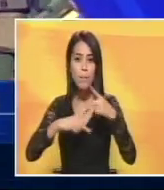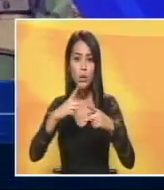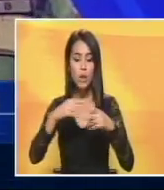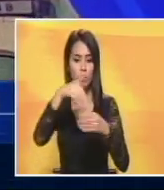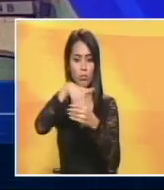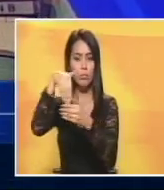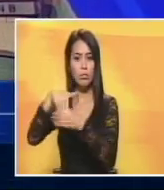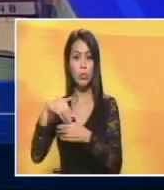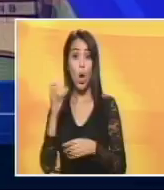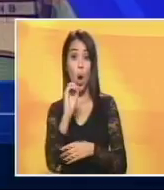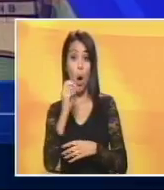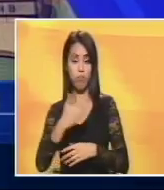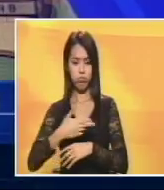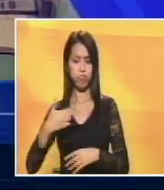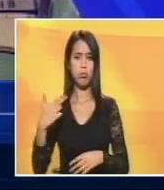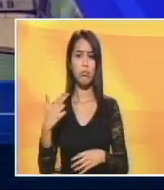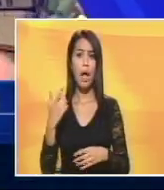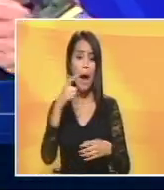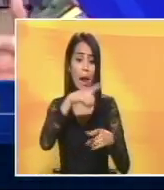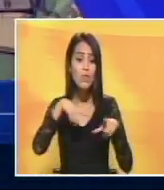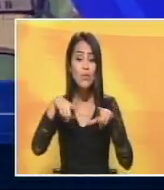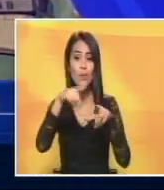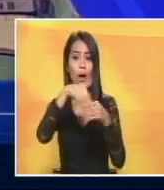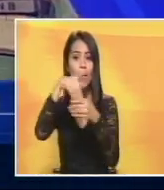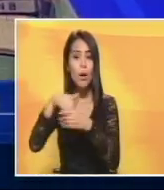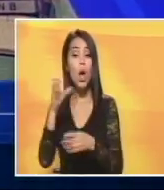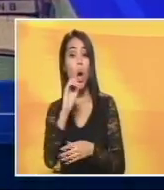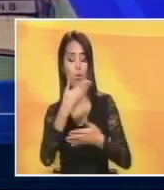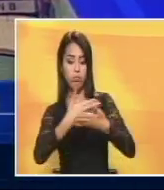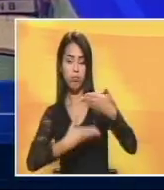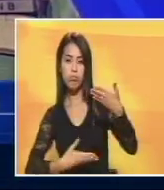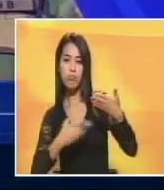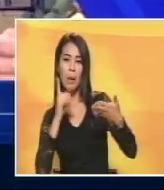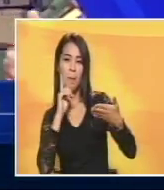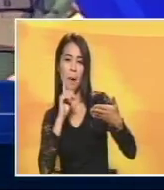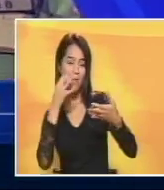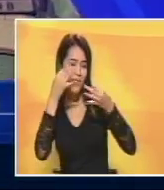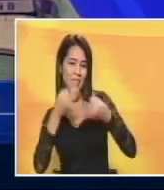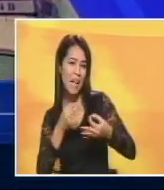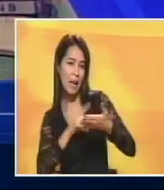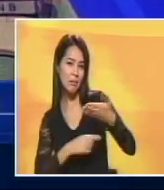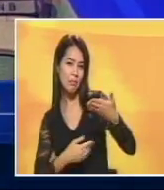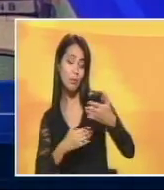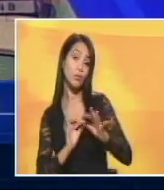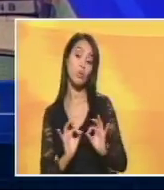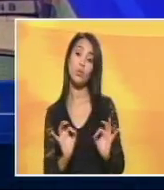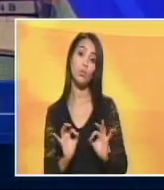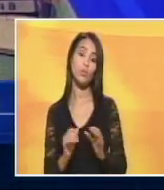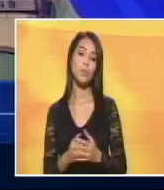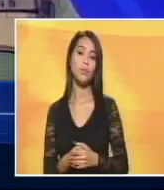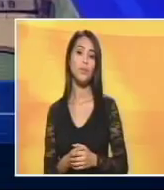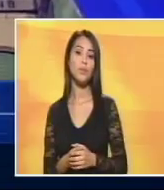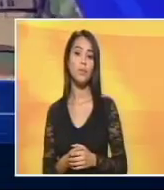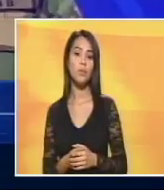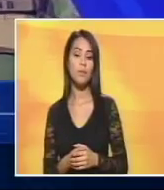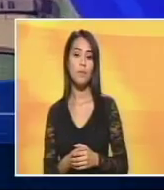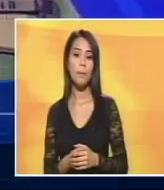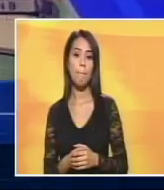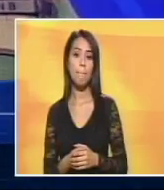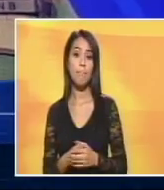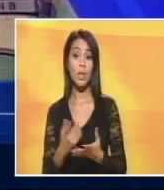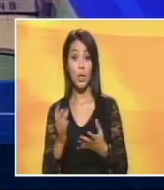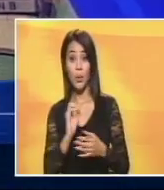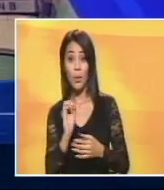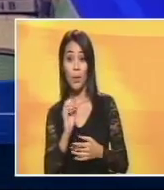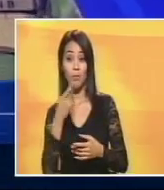ingresar armado al centro de votación, de llevar documentación falsa y tratar de votar con documentación falsa, simular